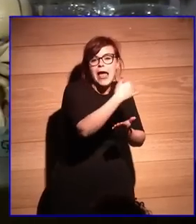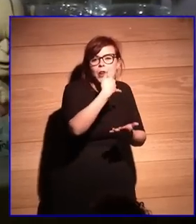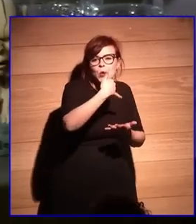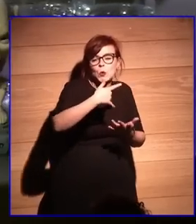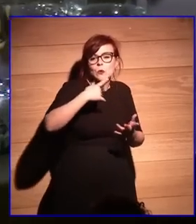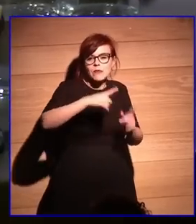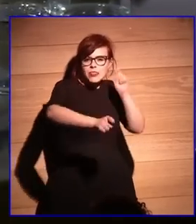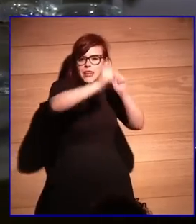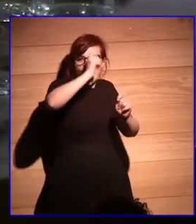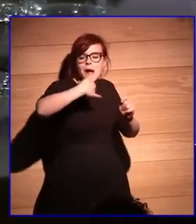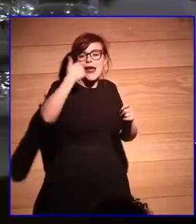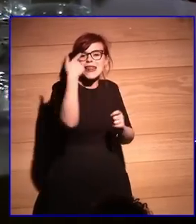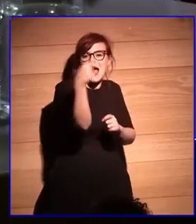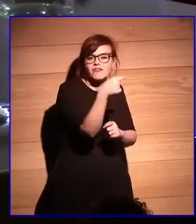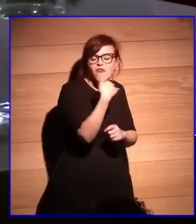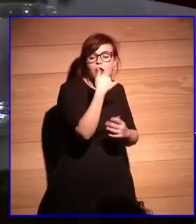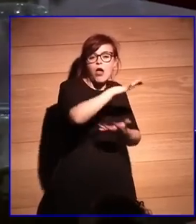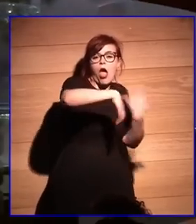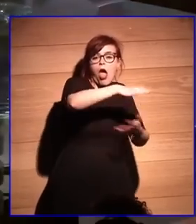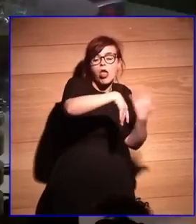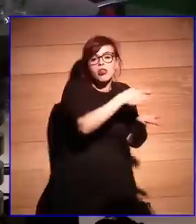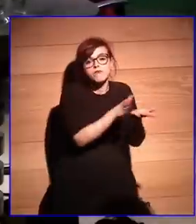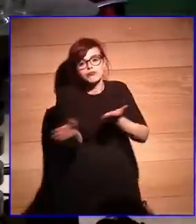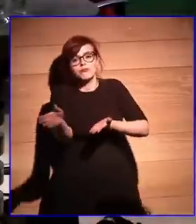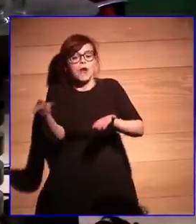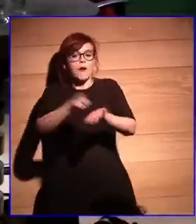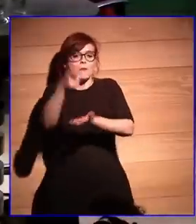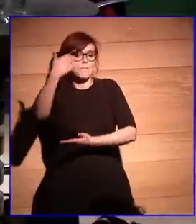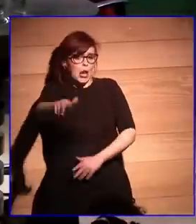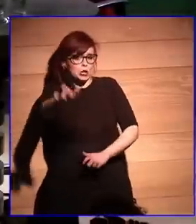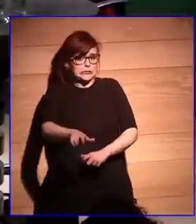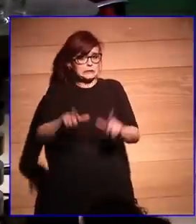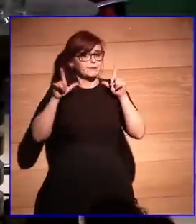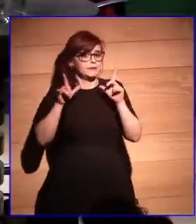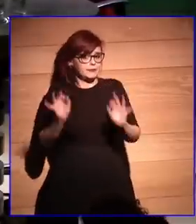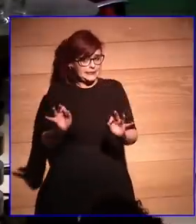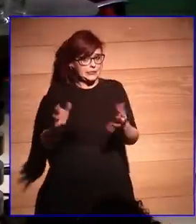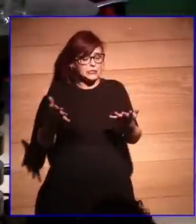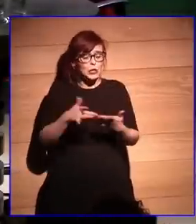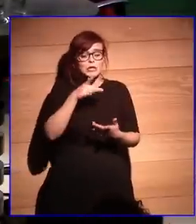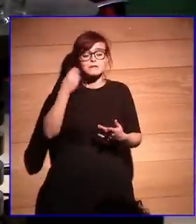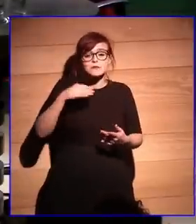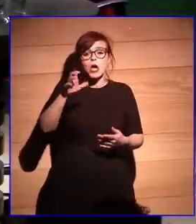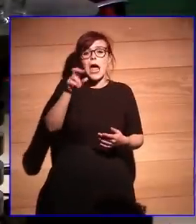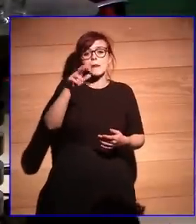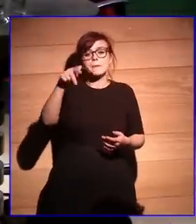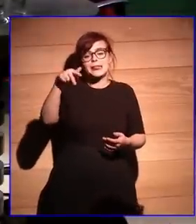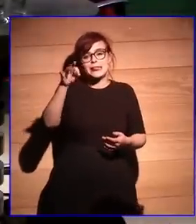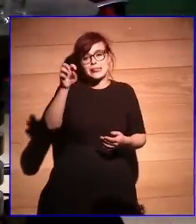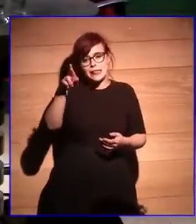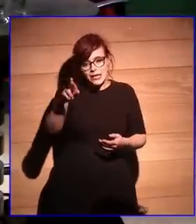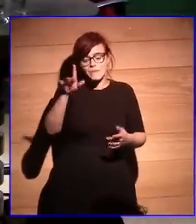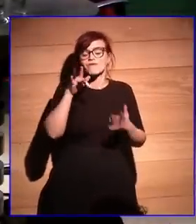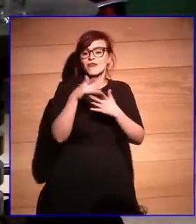traumática. En fin, vuelvo de la vía de servicio y regreso donde Carpenter. Él decide establecer esta